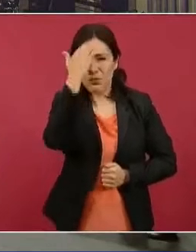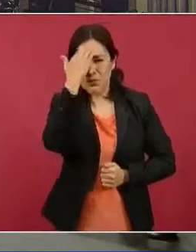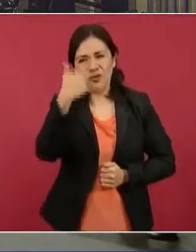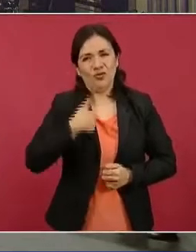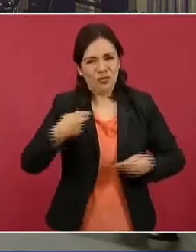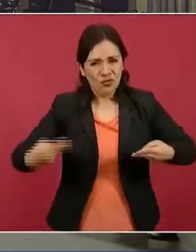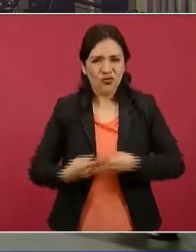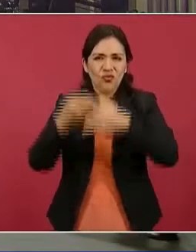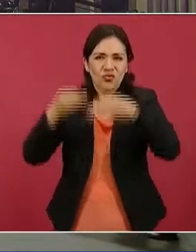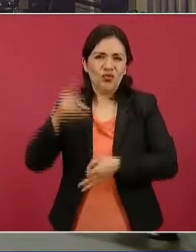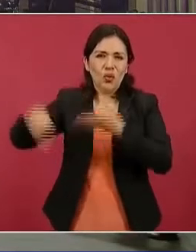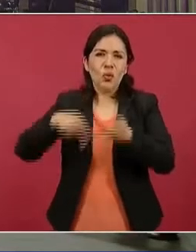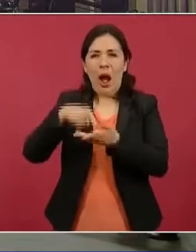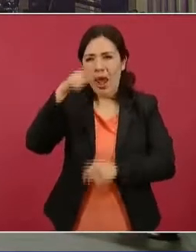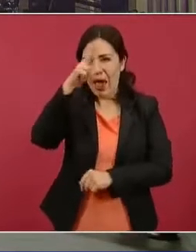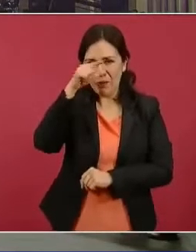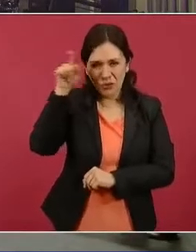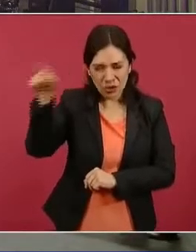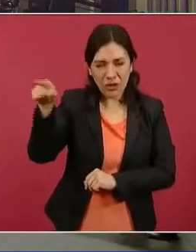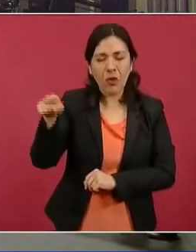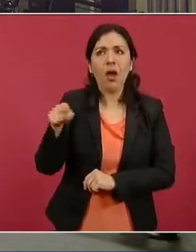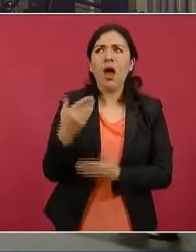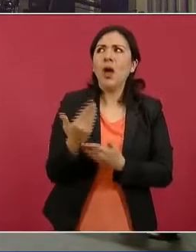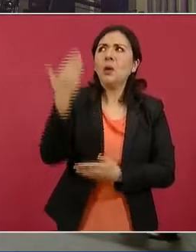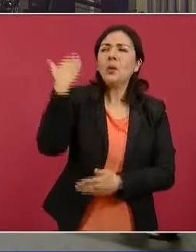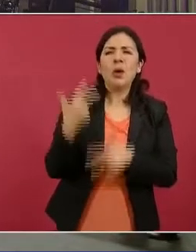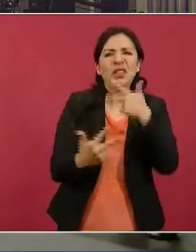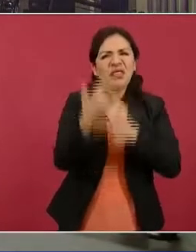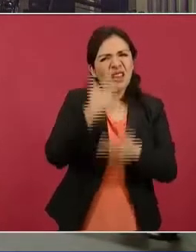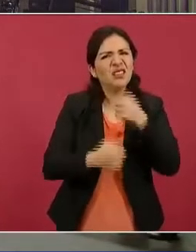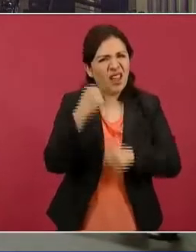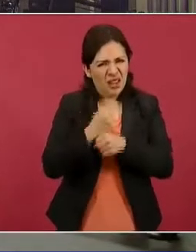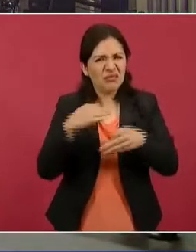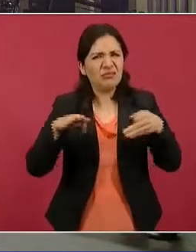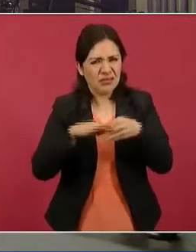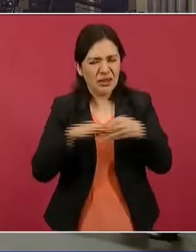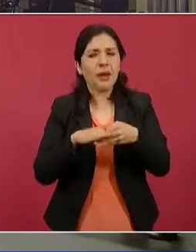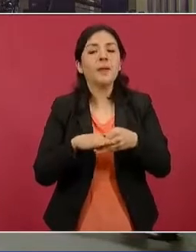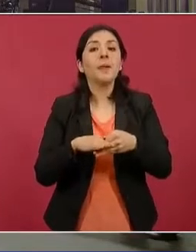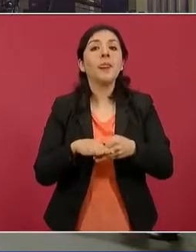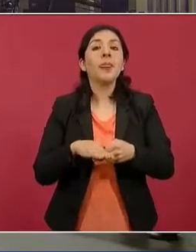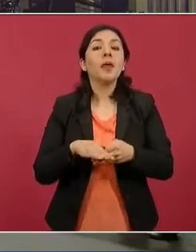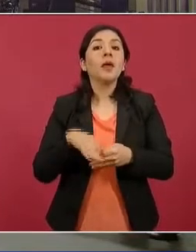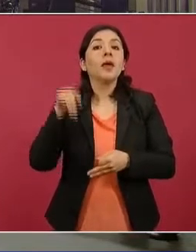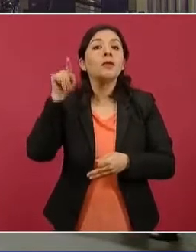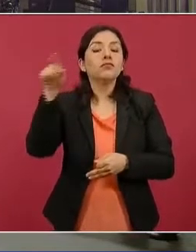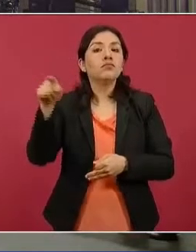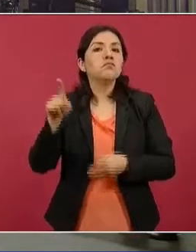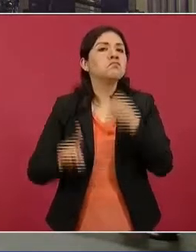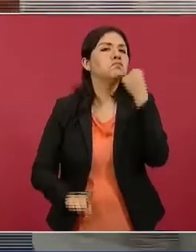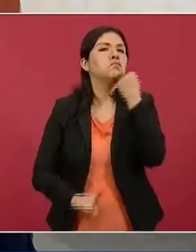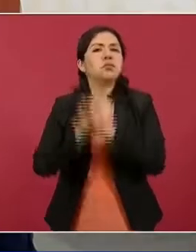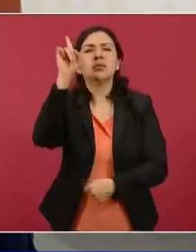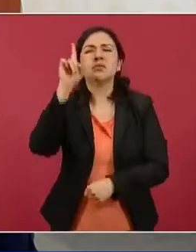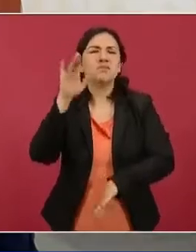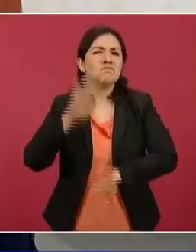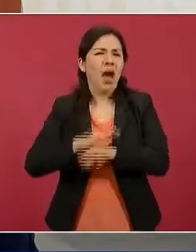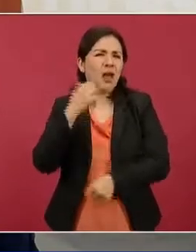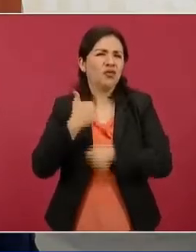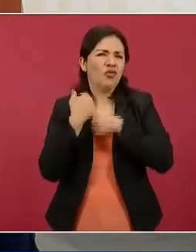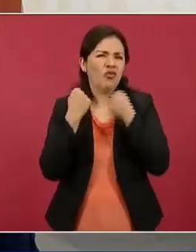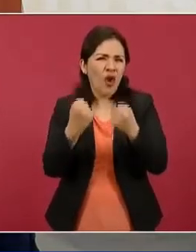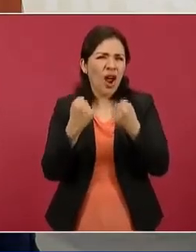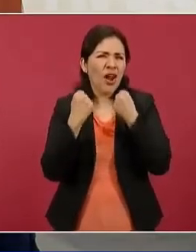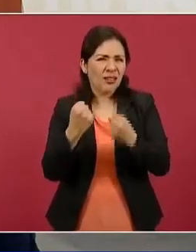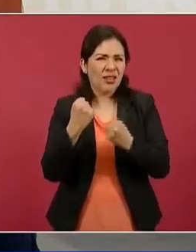Hermosillo. Y en Hermosillo, pues hace 13 años, casi 13 años, nos marcó la mayor tragedia infantil en la historia de